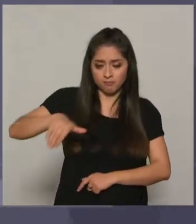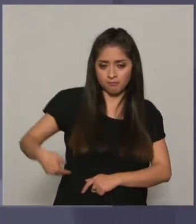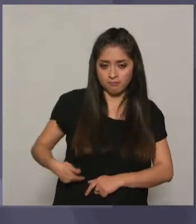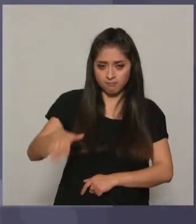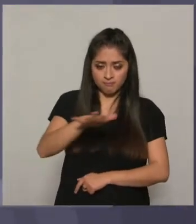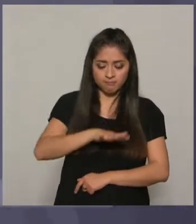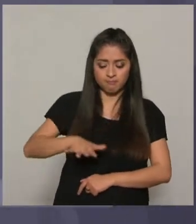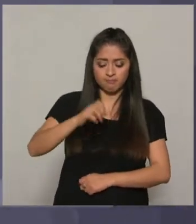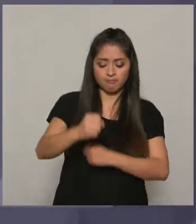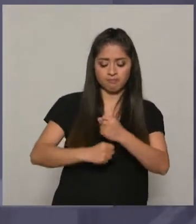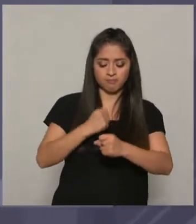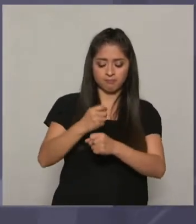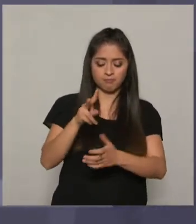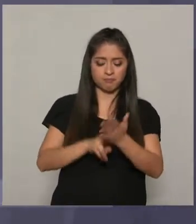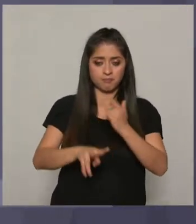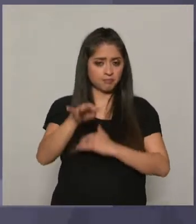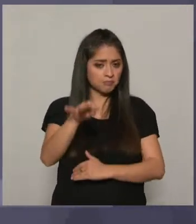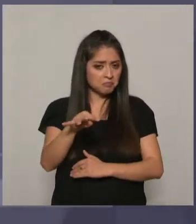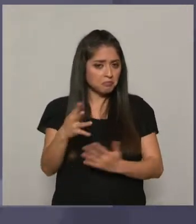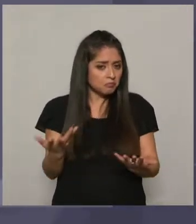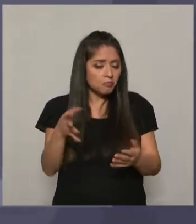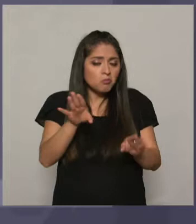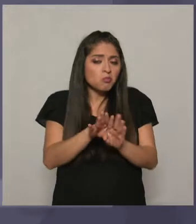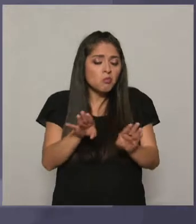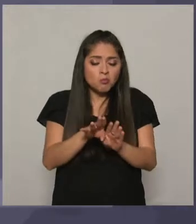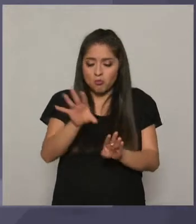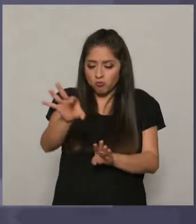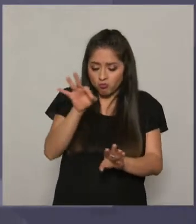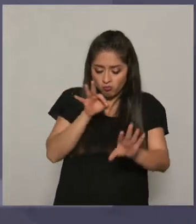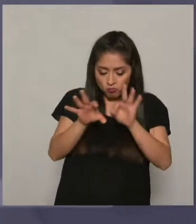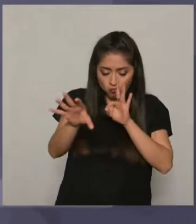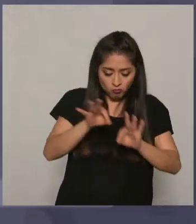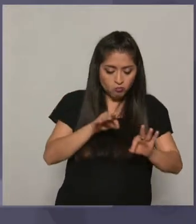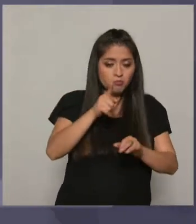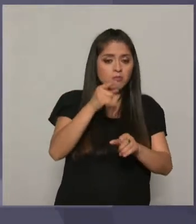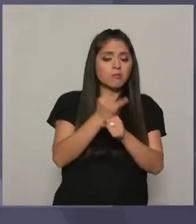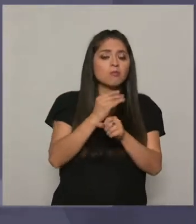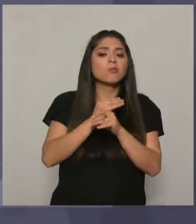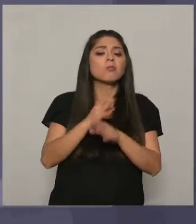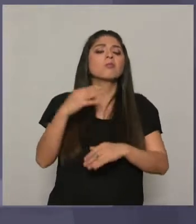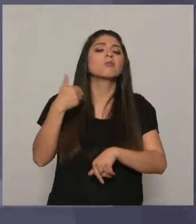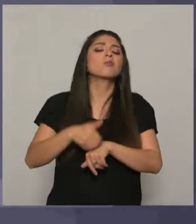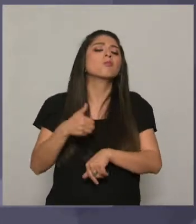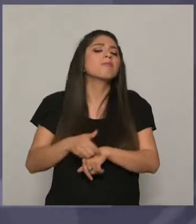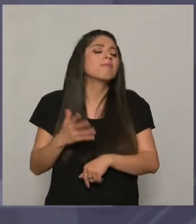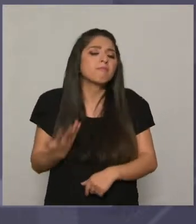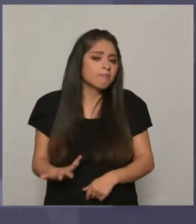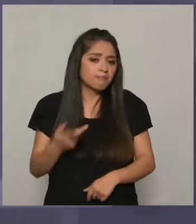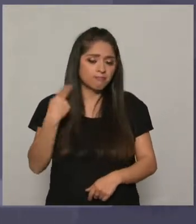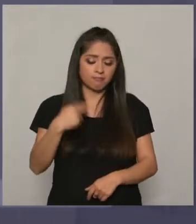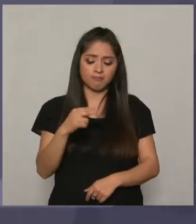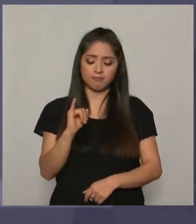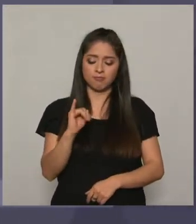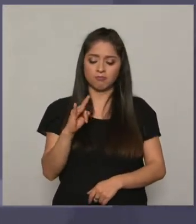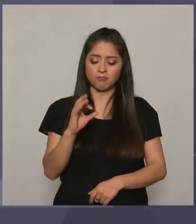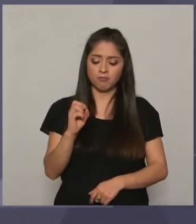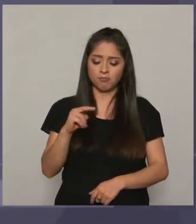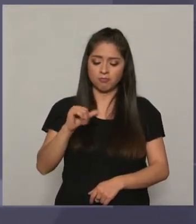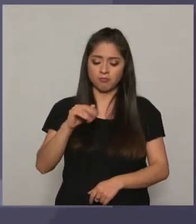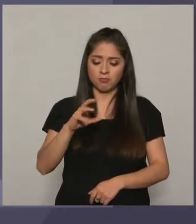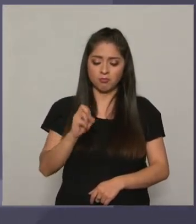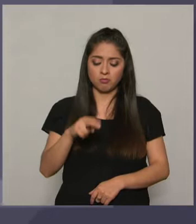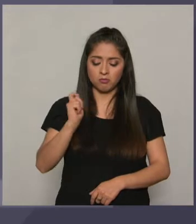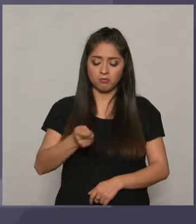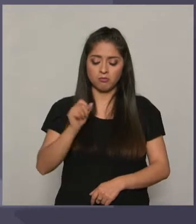registrados este 2019. ¿De dónde obtenemos estos números? Estos números, la fuente de información proviene de la